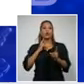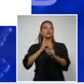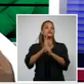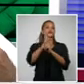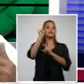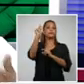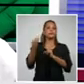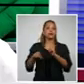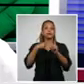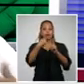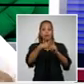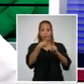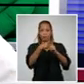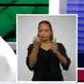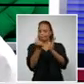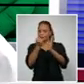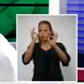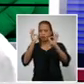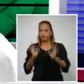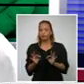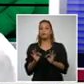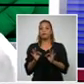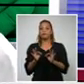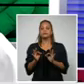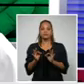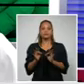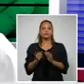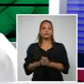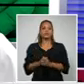ya diagnosticados previamente,